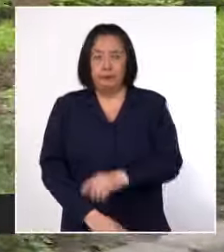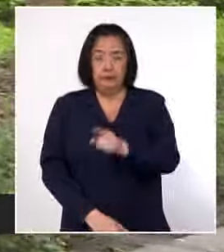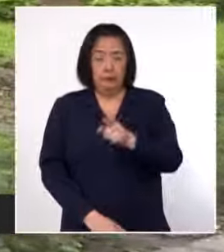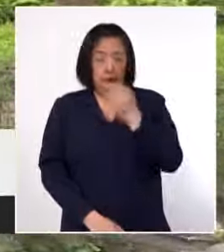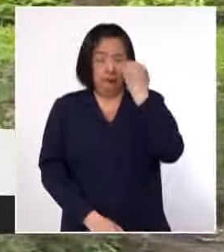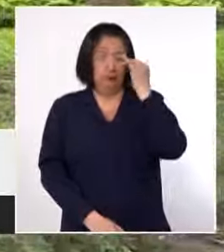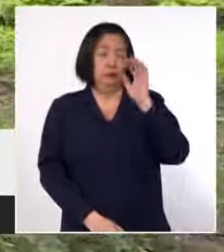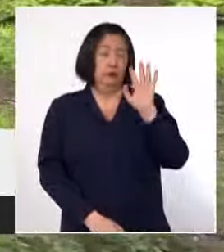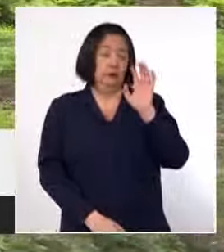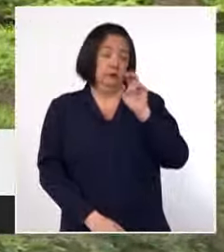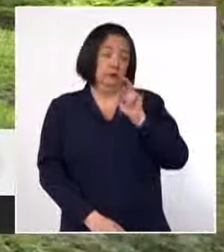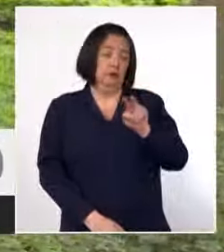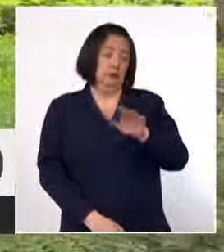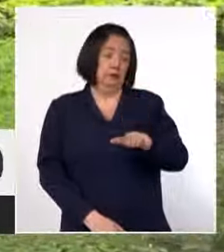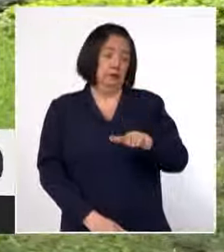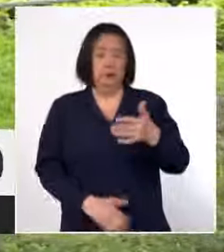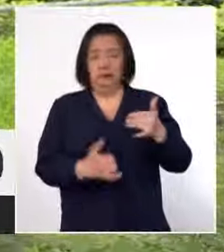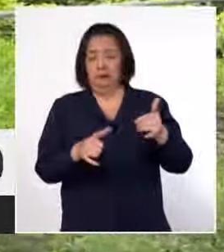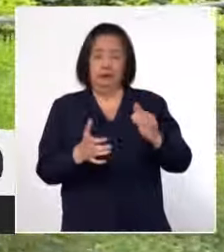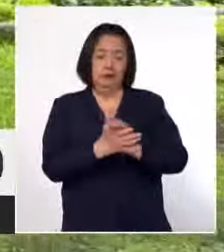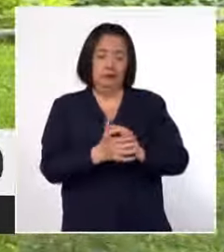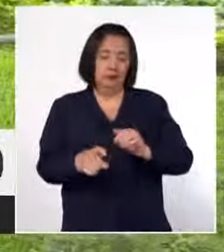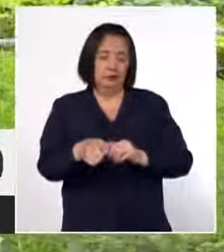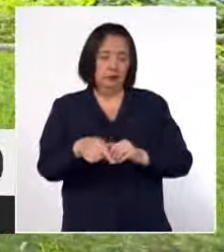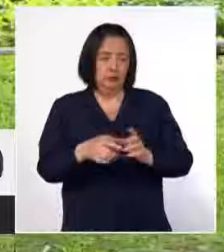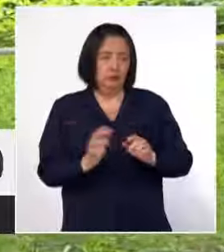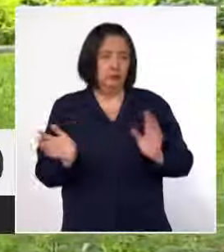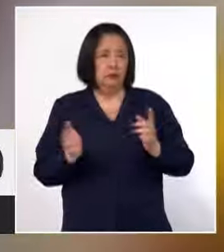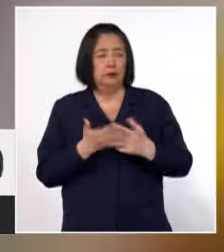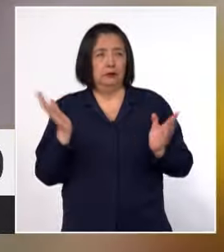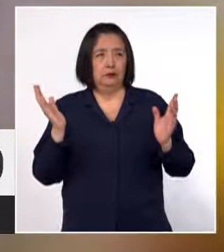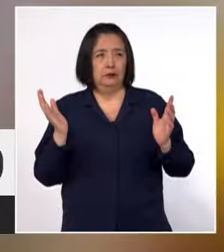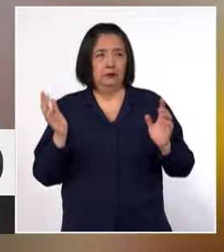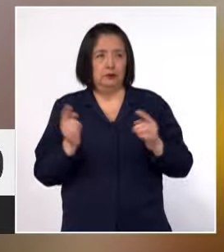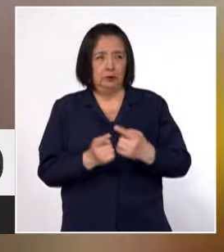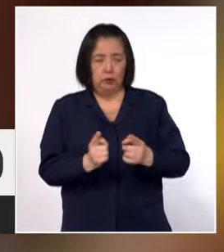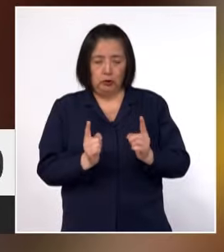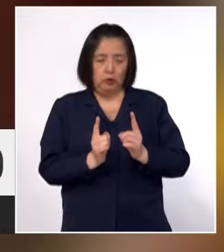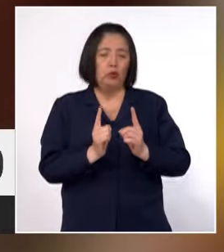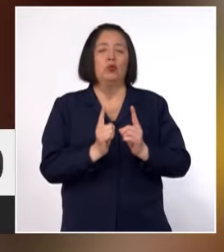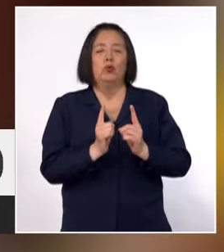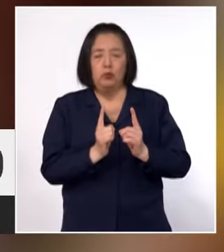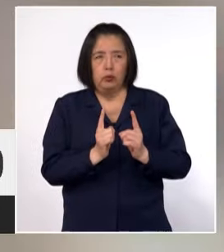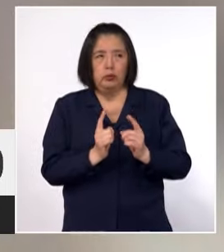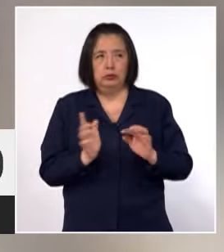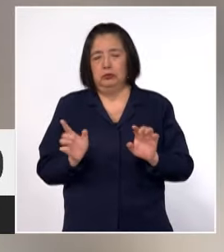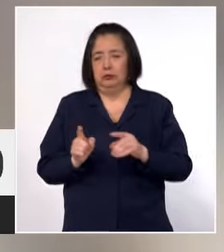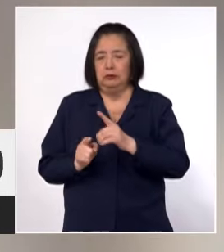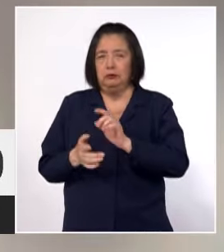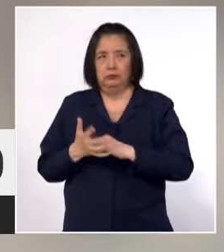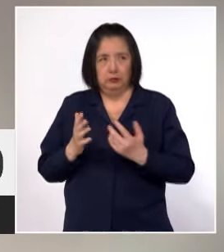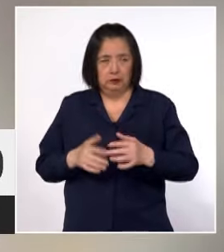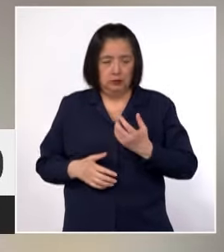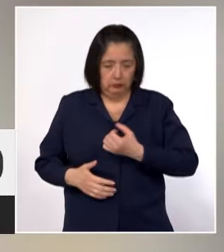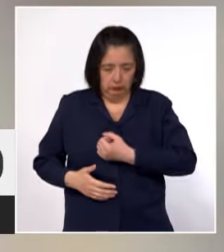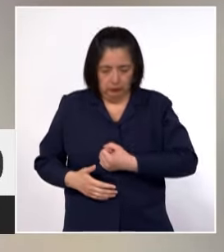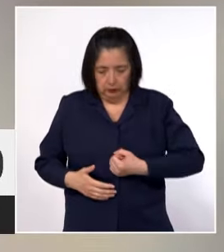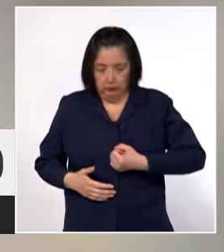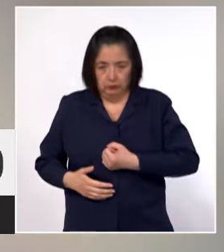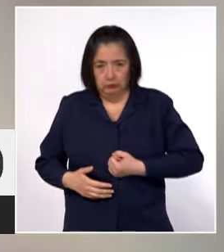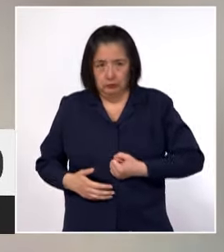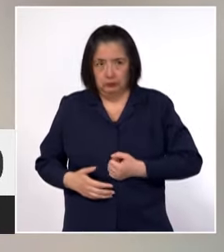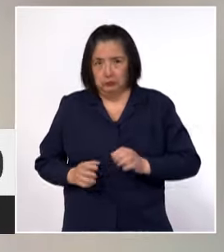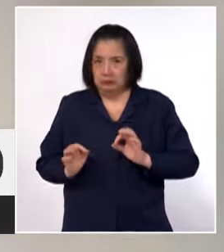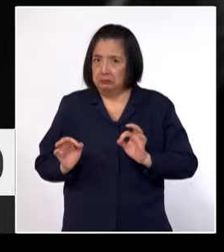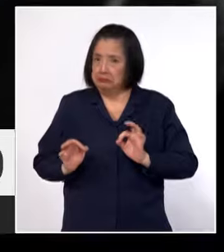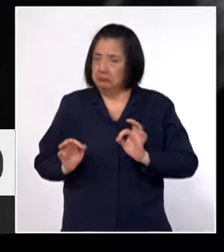Imagina que ves a un niño jugando con sus amigos, soplando su primera vela de cumpleaños o incluso en una ecografía en donde todavía no